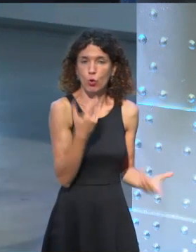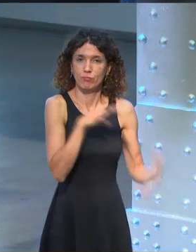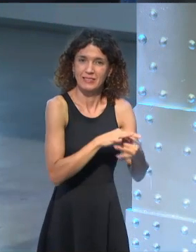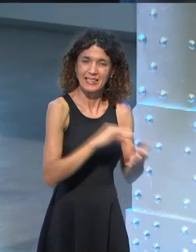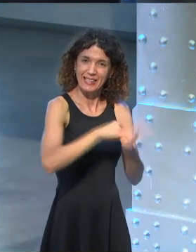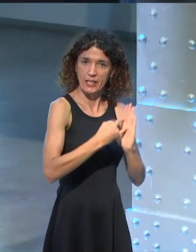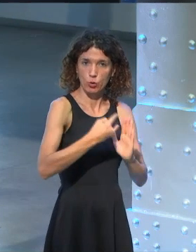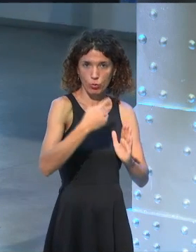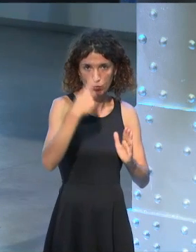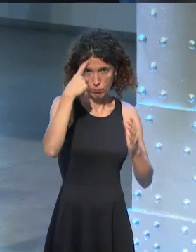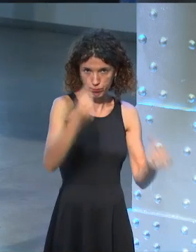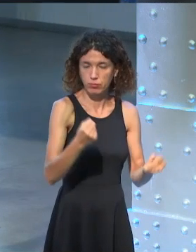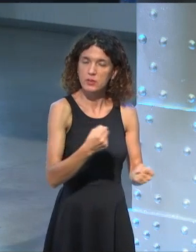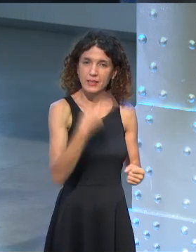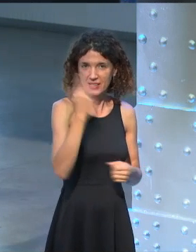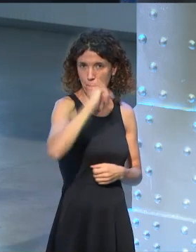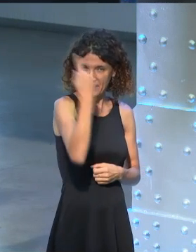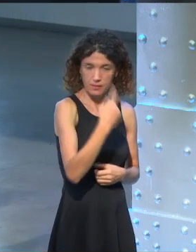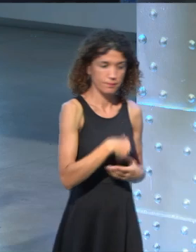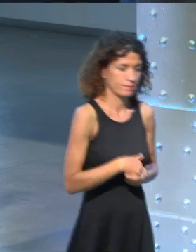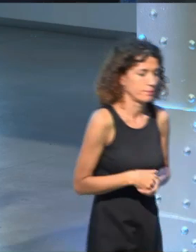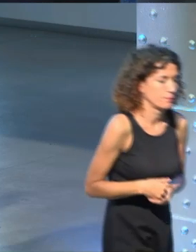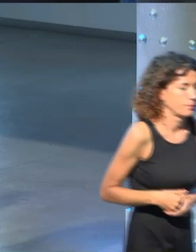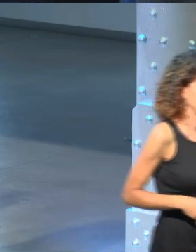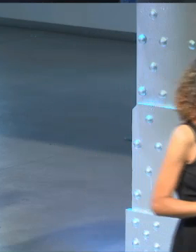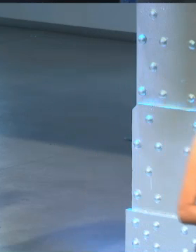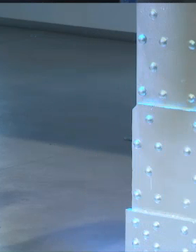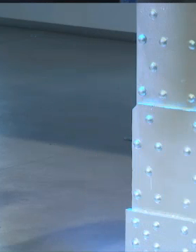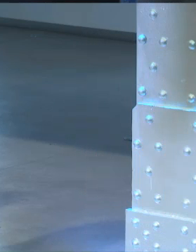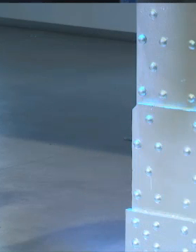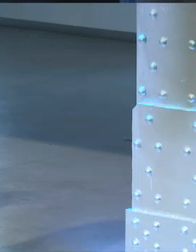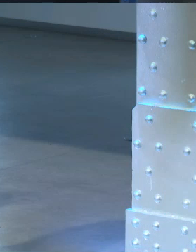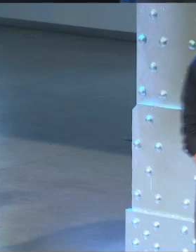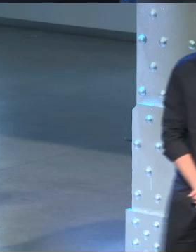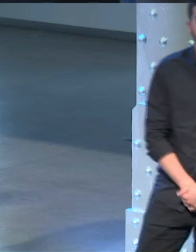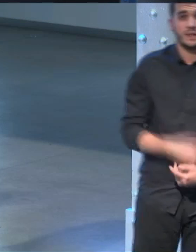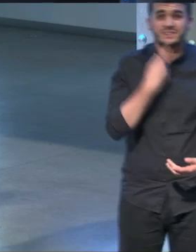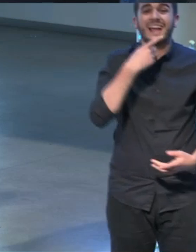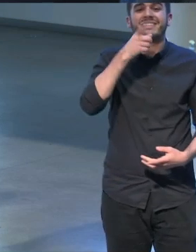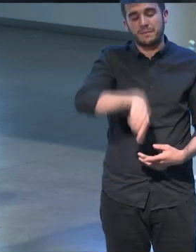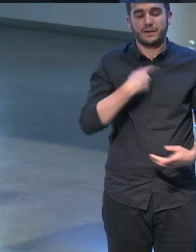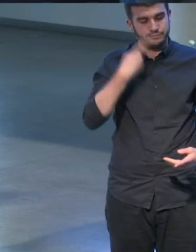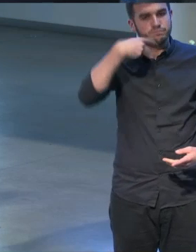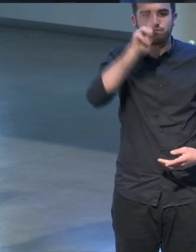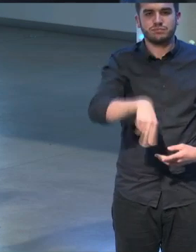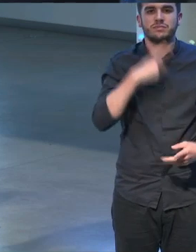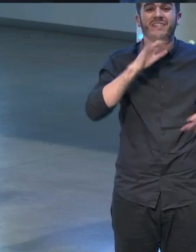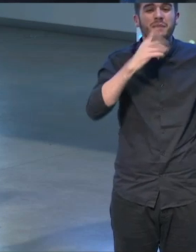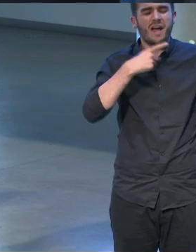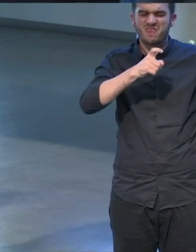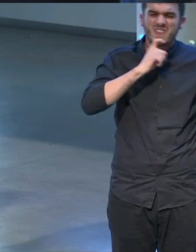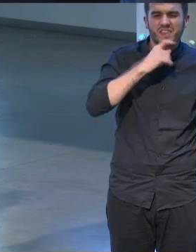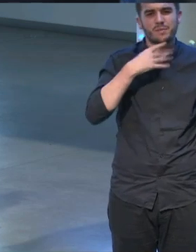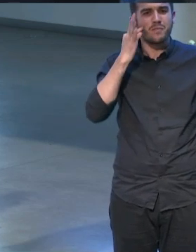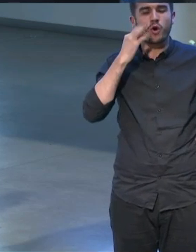digamos, más técnico de lo que es la carrera, ¿no? También se reconocen en general las dificultades de las